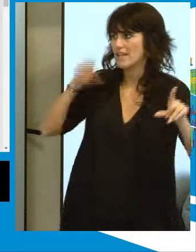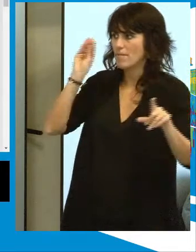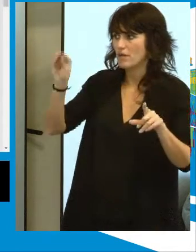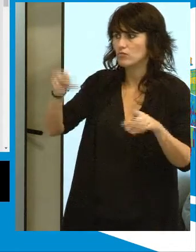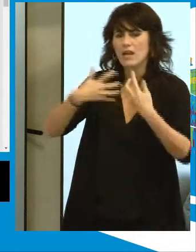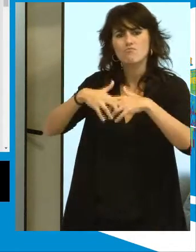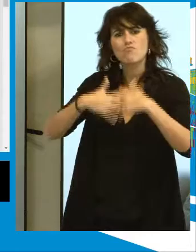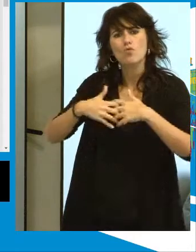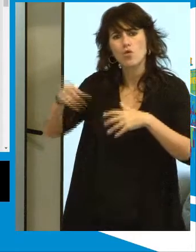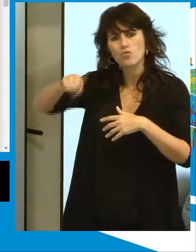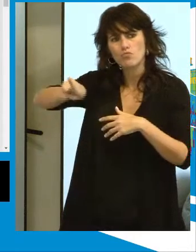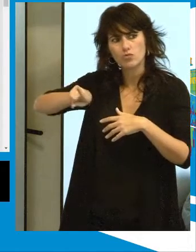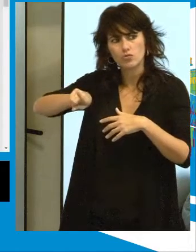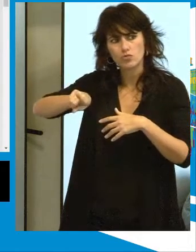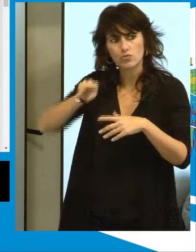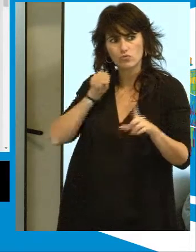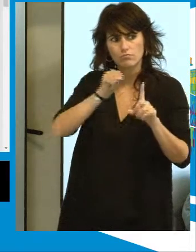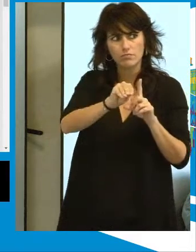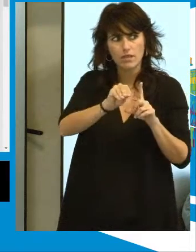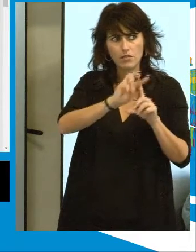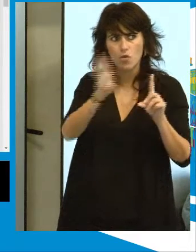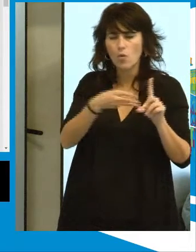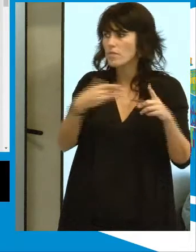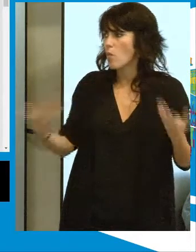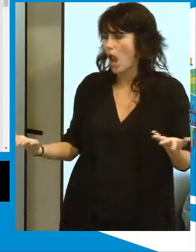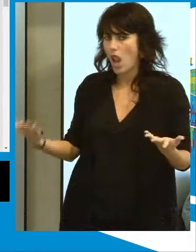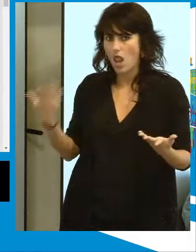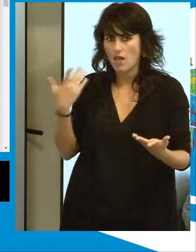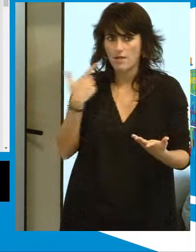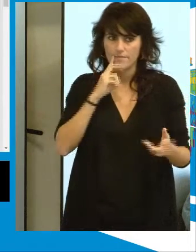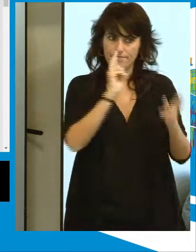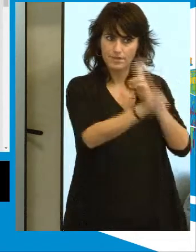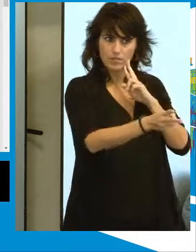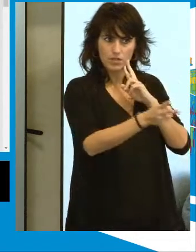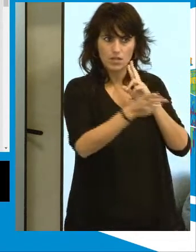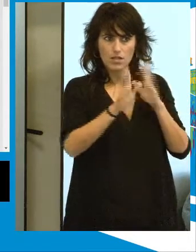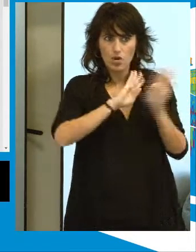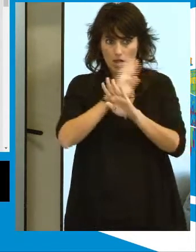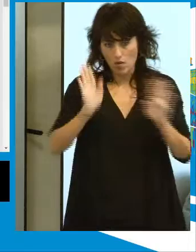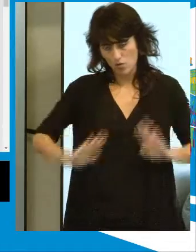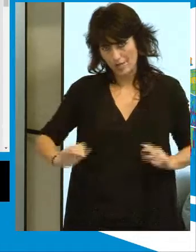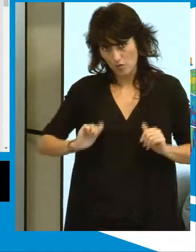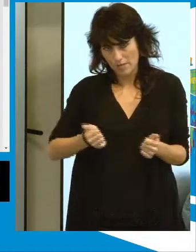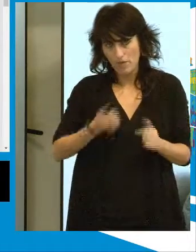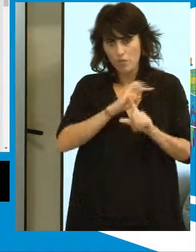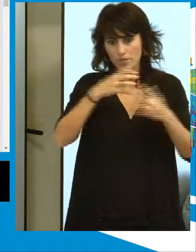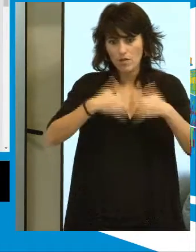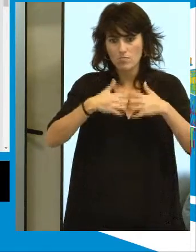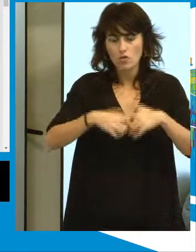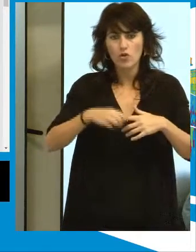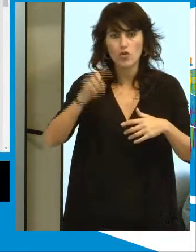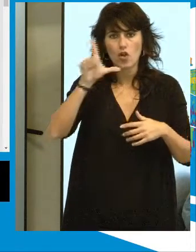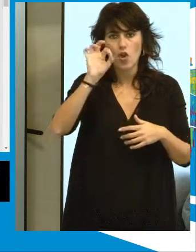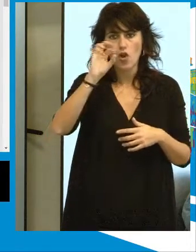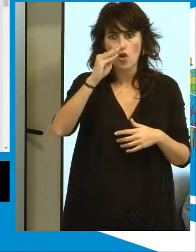motor que habéis implementado en la web. El motor, bueno, empezando por el último, digamos que el motor es de TTS, es de